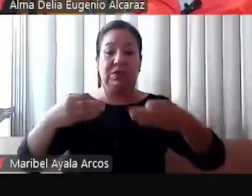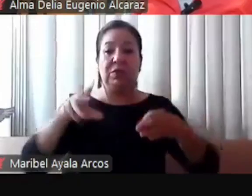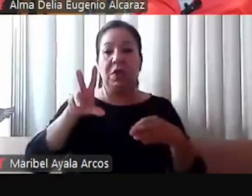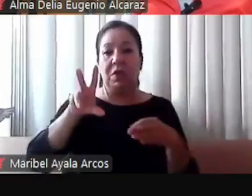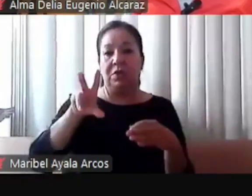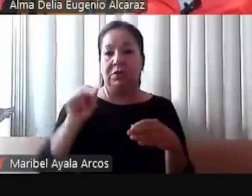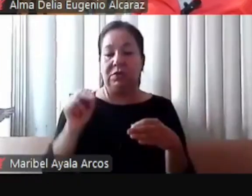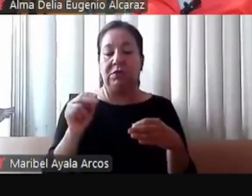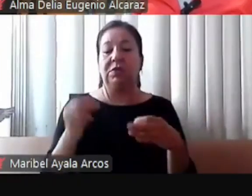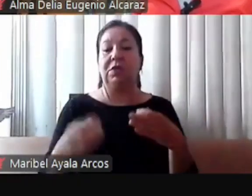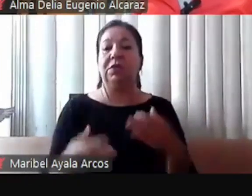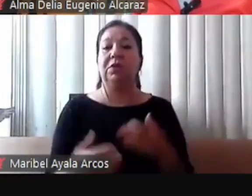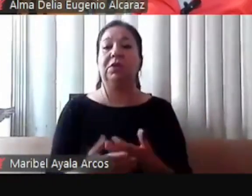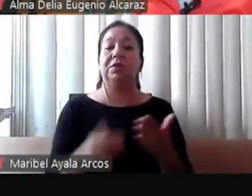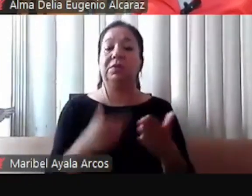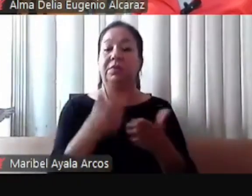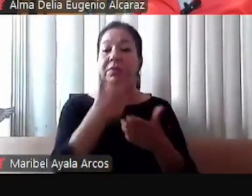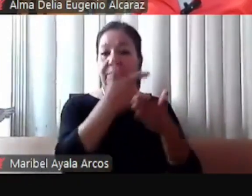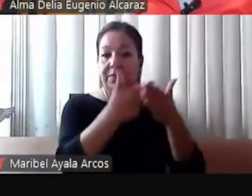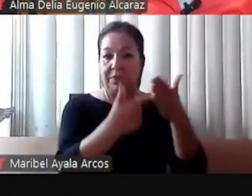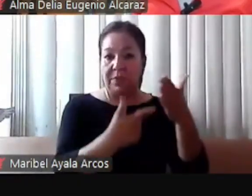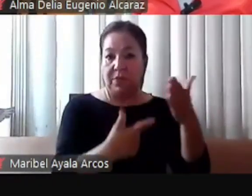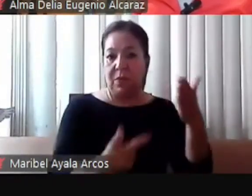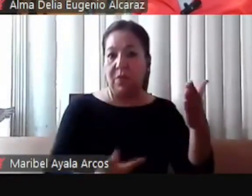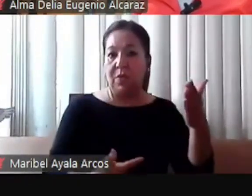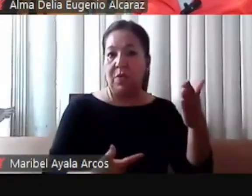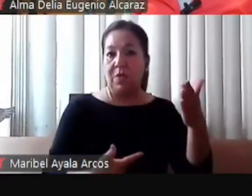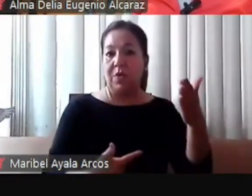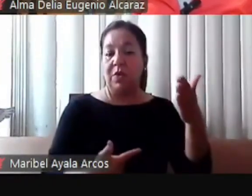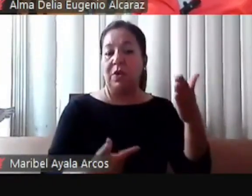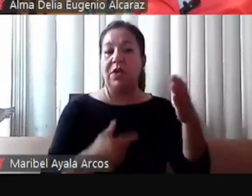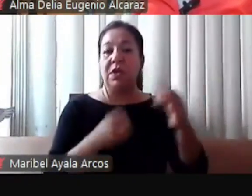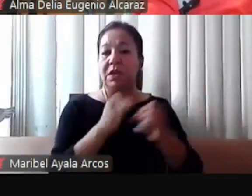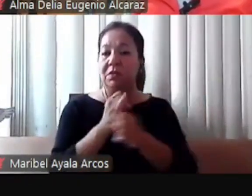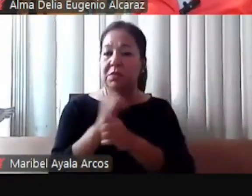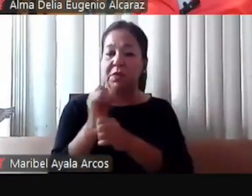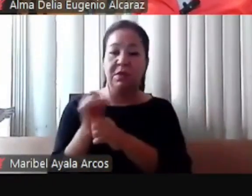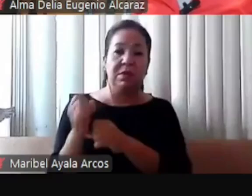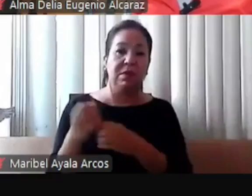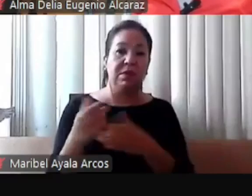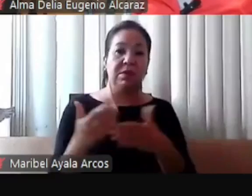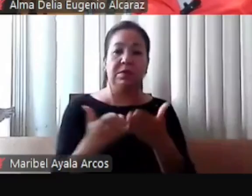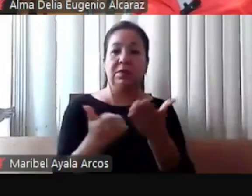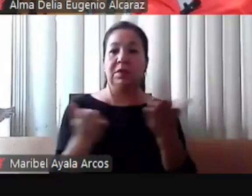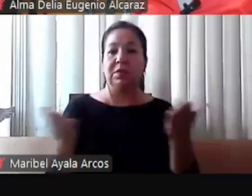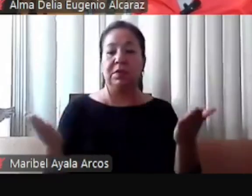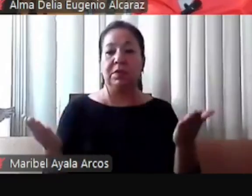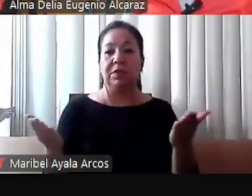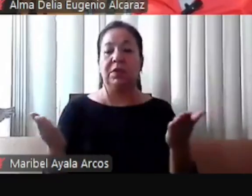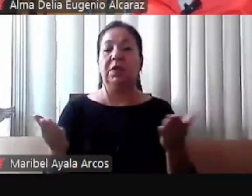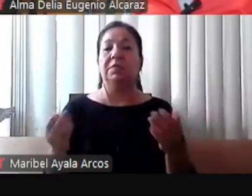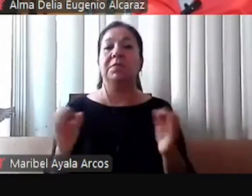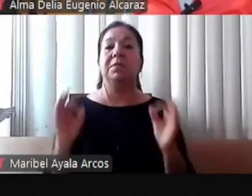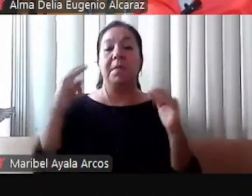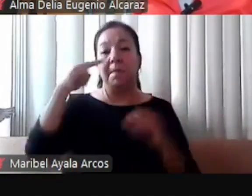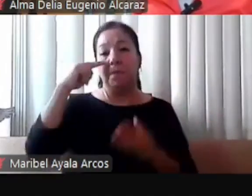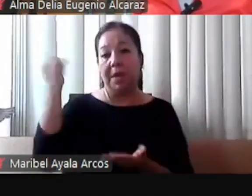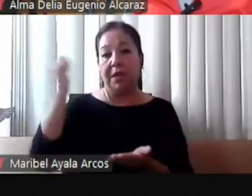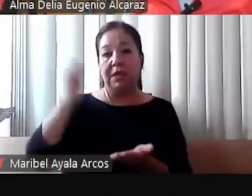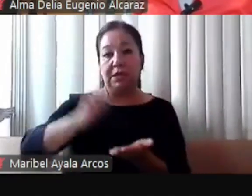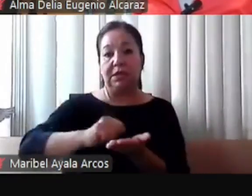por las razones y fundamentos expuestos en el estudio de fondo de esta sentencia. Es la cuenta, magistrada presidenta, magistradas,